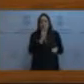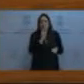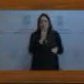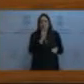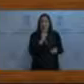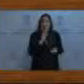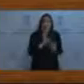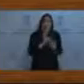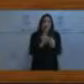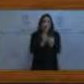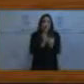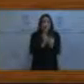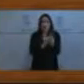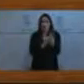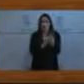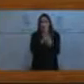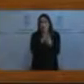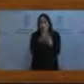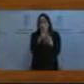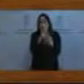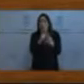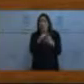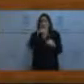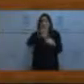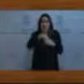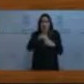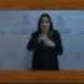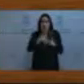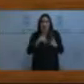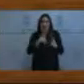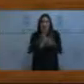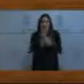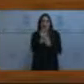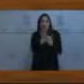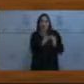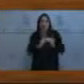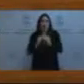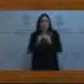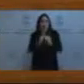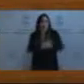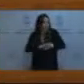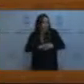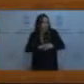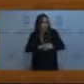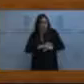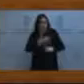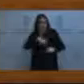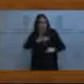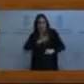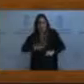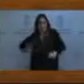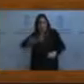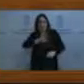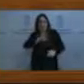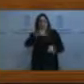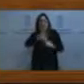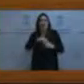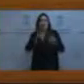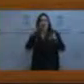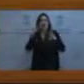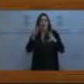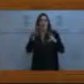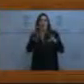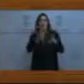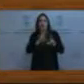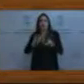solicitando que sea incluida en la cartera común básica sanitaria de toda España, en el Consejo Interterritorial de Salud, como